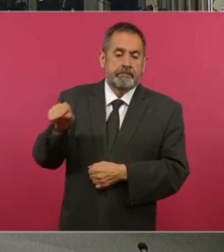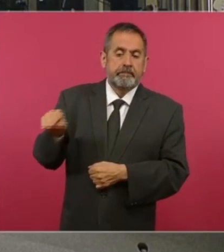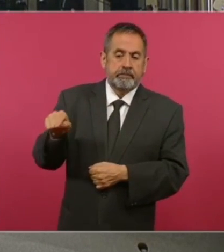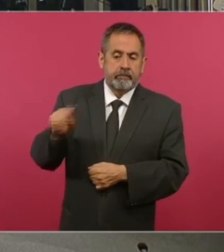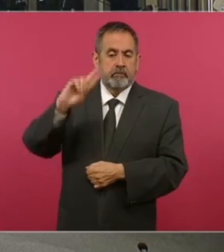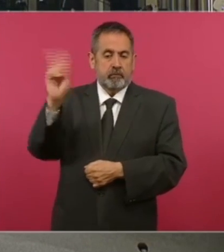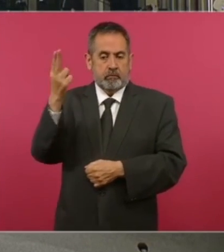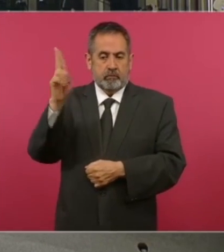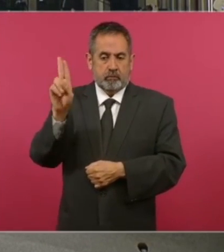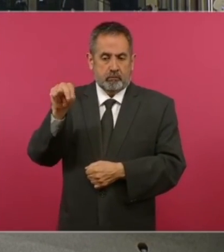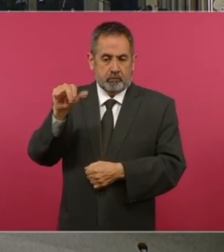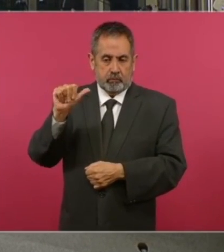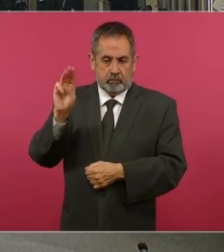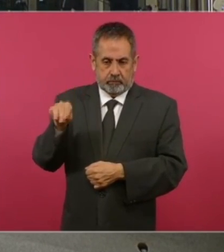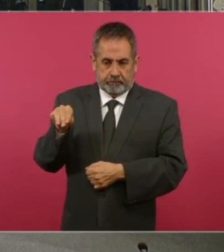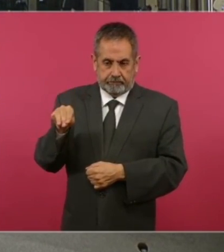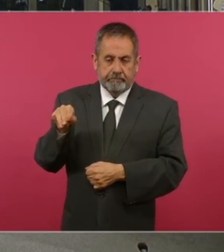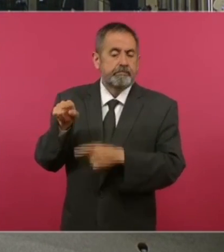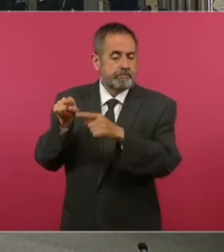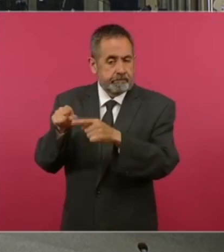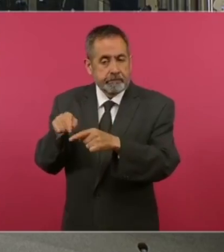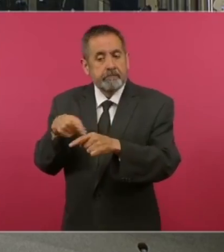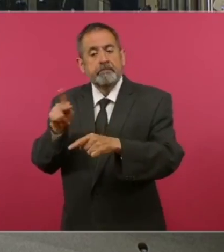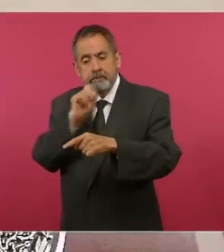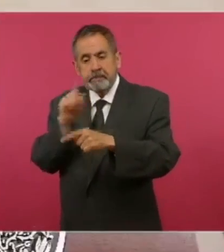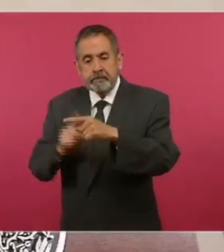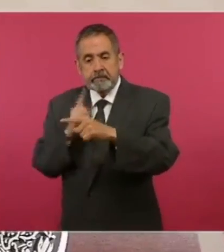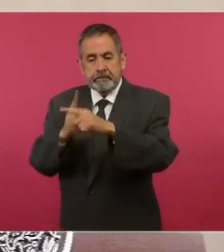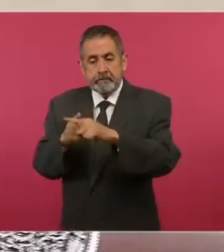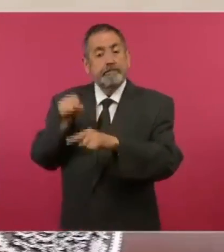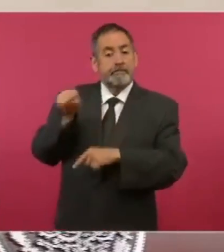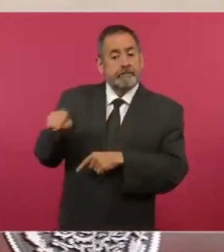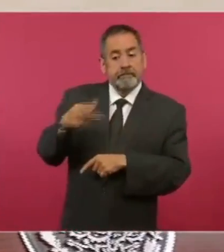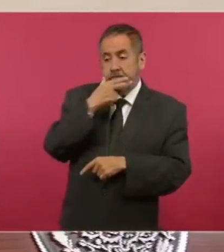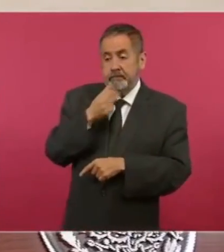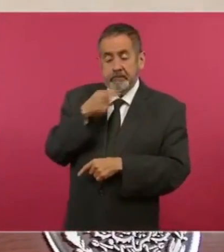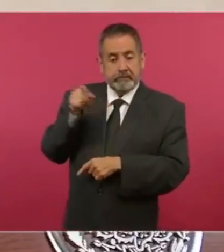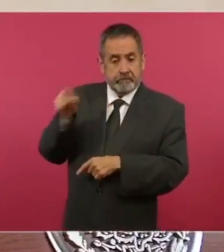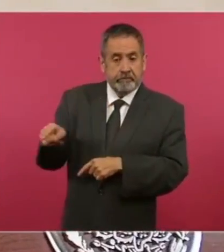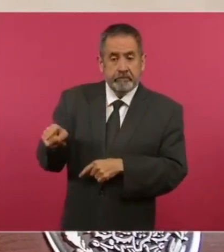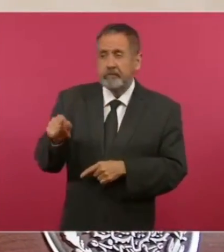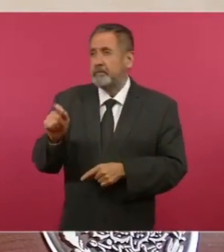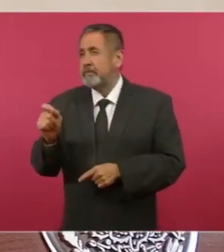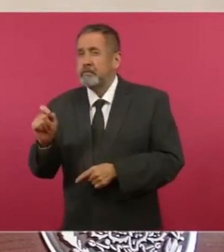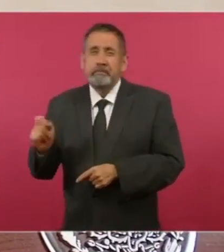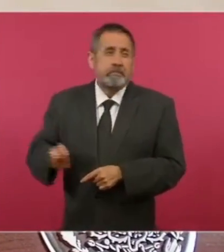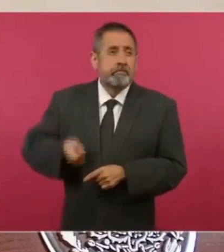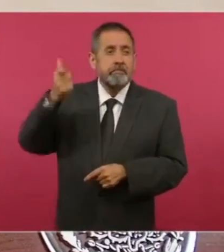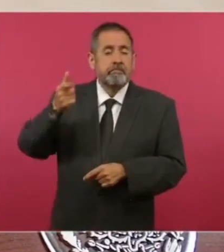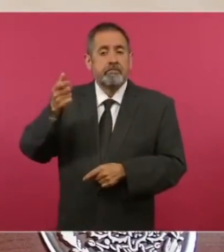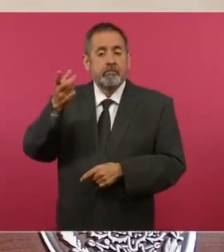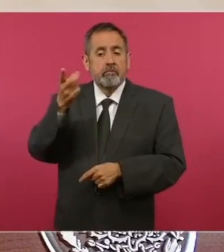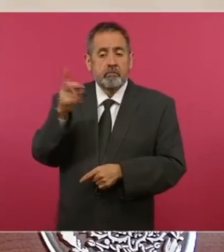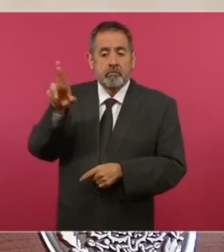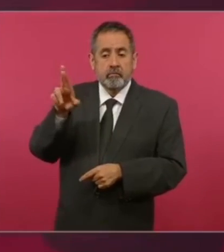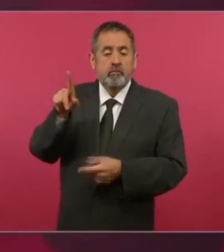de la UNAM, pero además es el primer doctor en